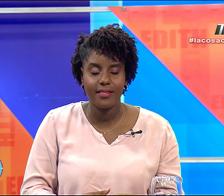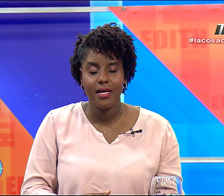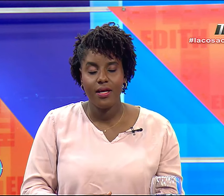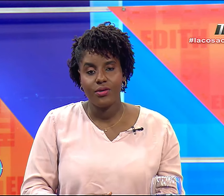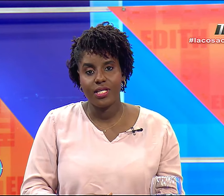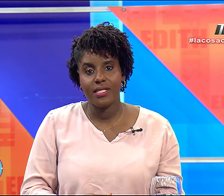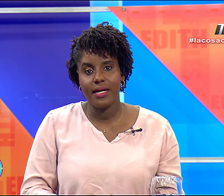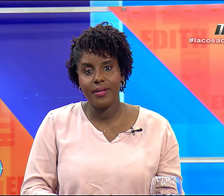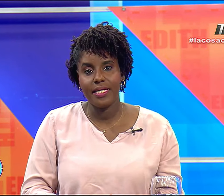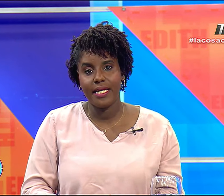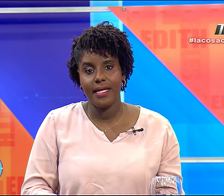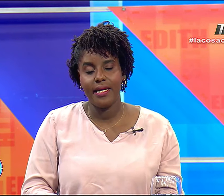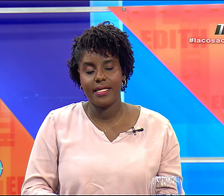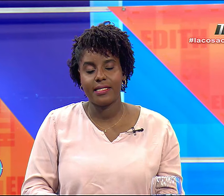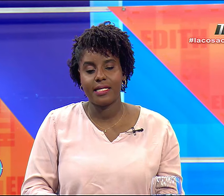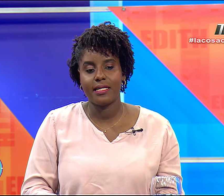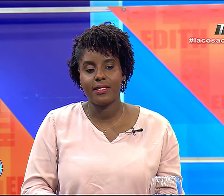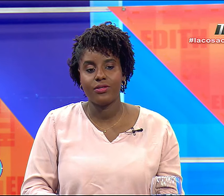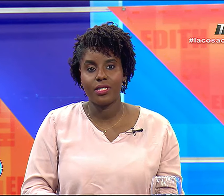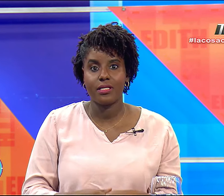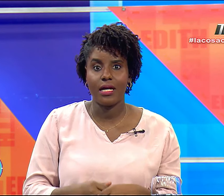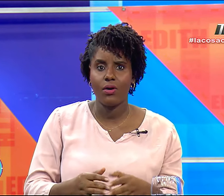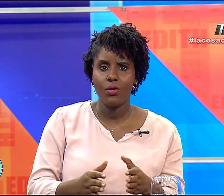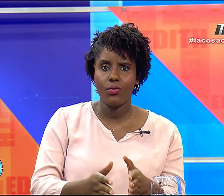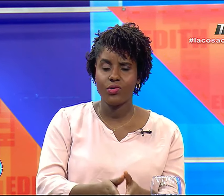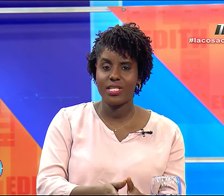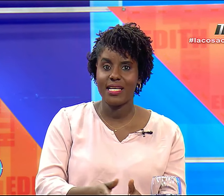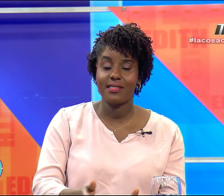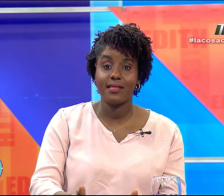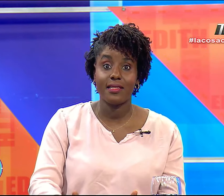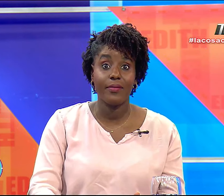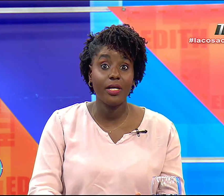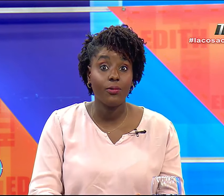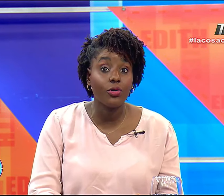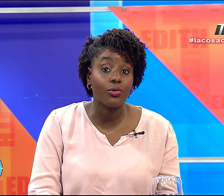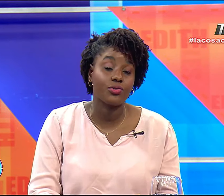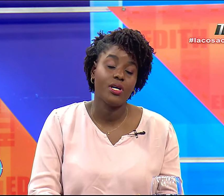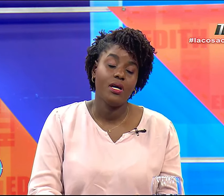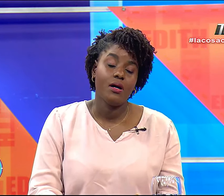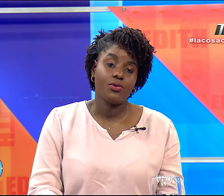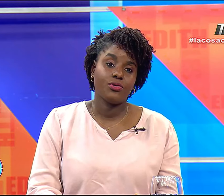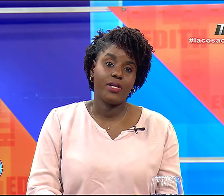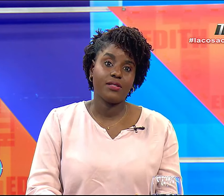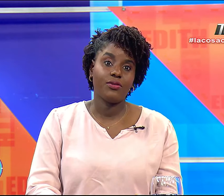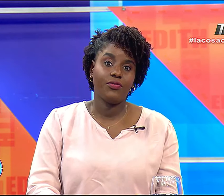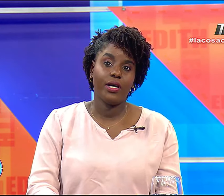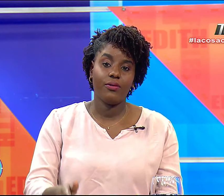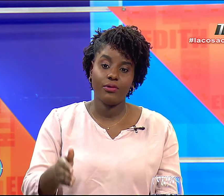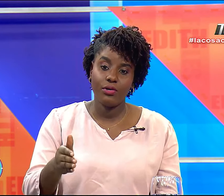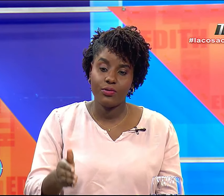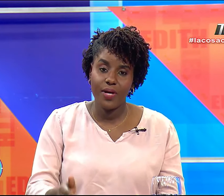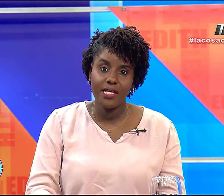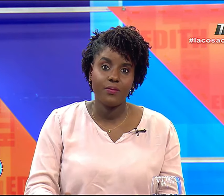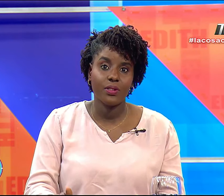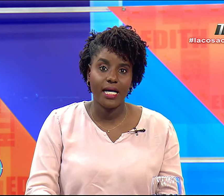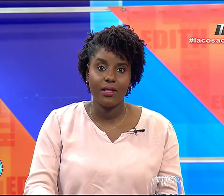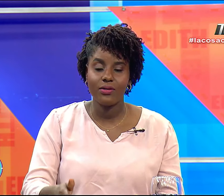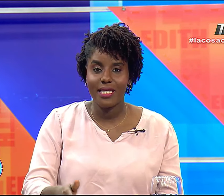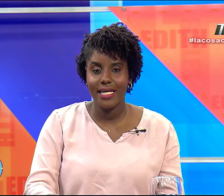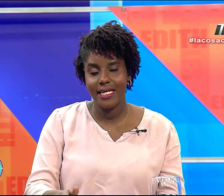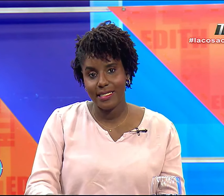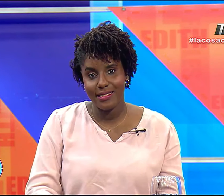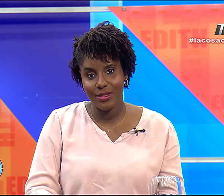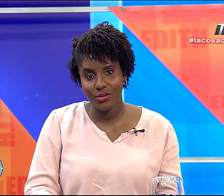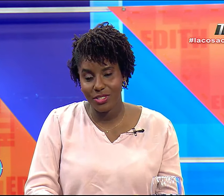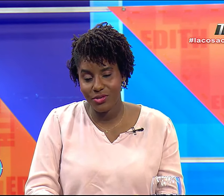Rodríguez, que ustedes saben que en estas elecciones sacó unos 17 mil votos. José Horacio fue uno de los más votados